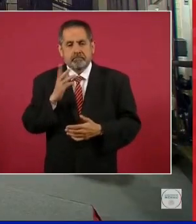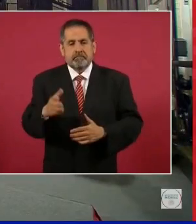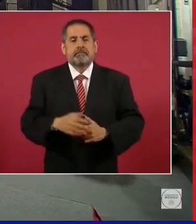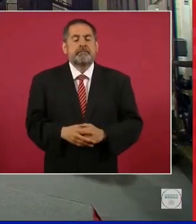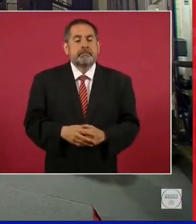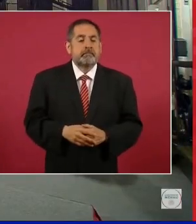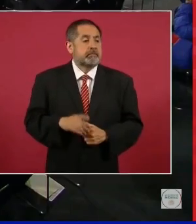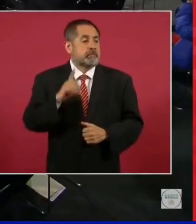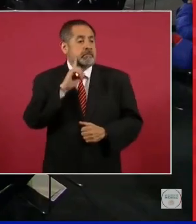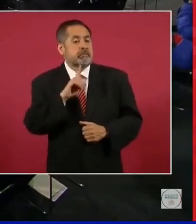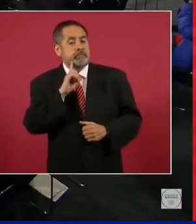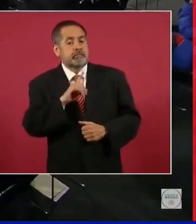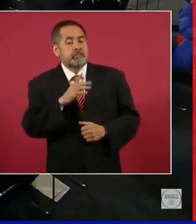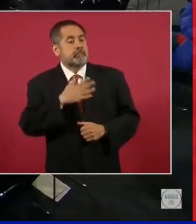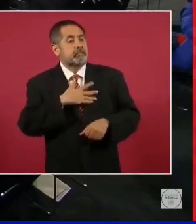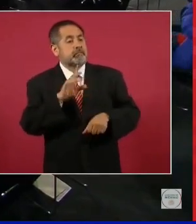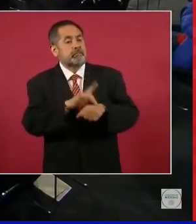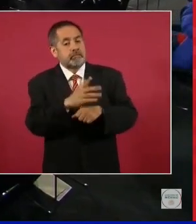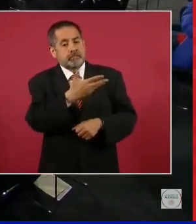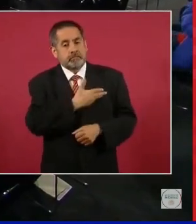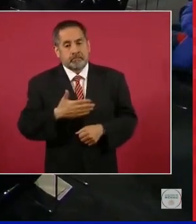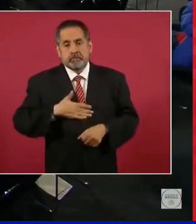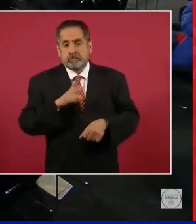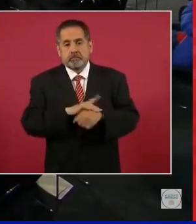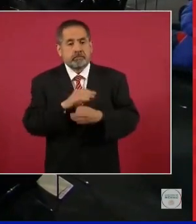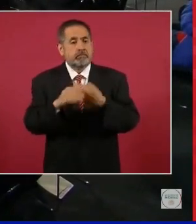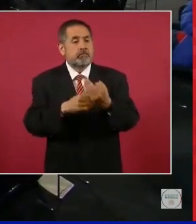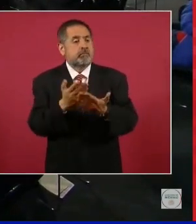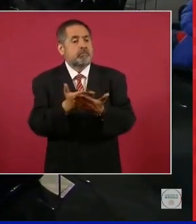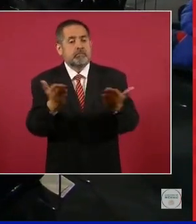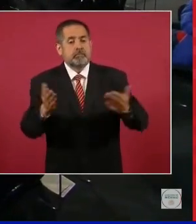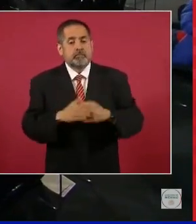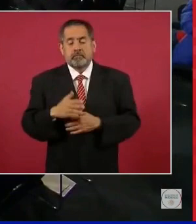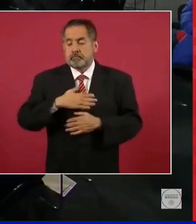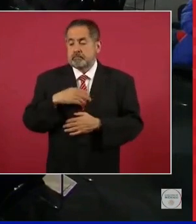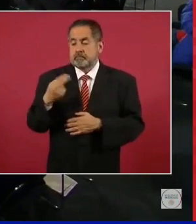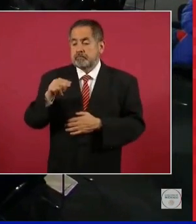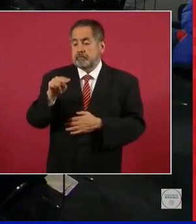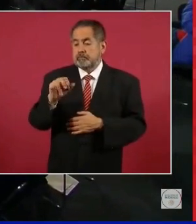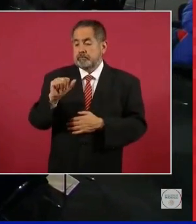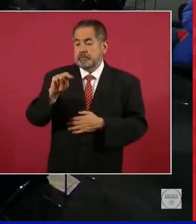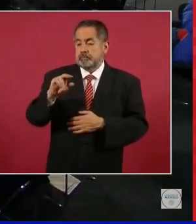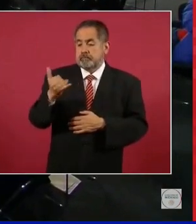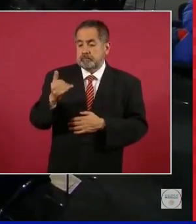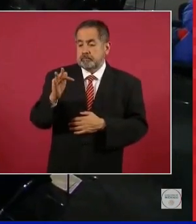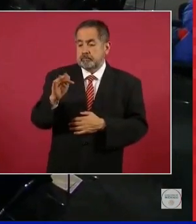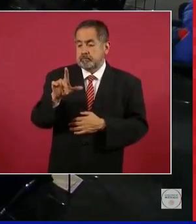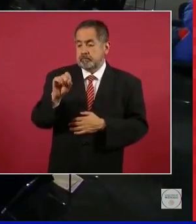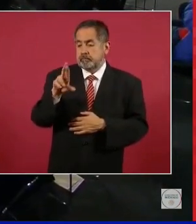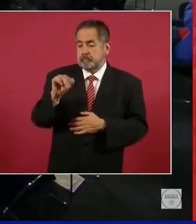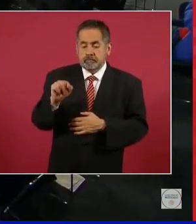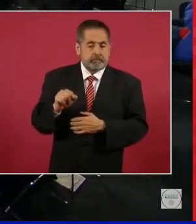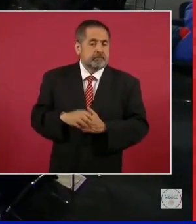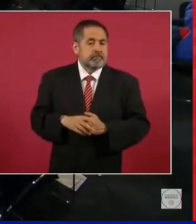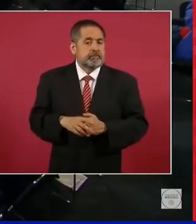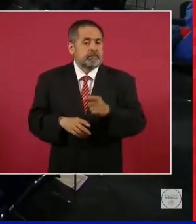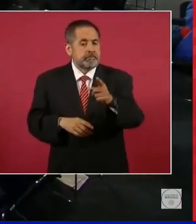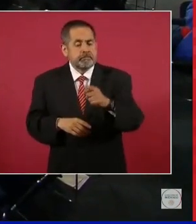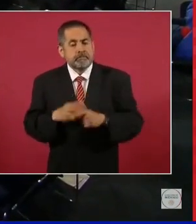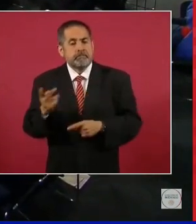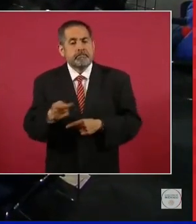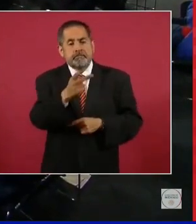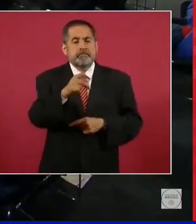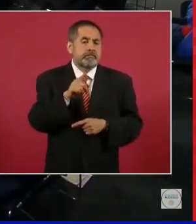Buenos días, presidente, y buenos días a sus invitados. Buenos días a todos. Nancy Flores, de la revista Contralínea. Presidente, el